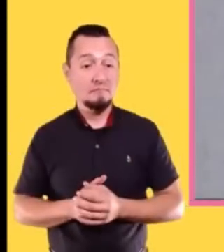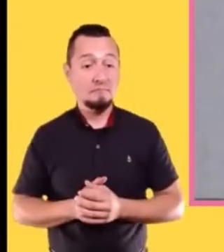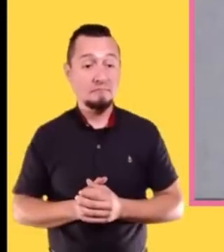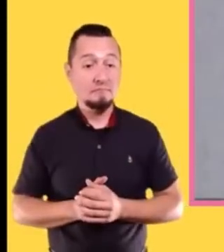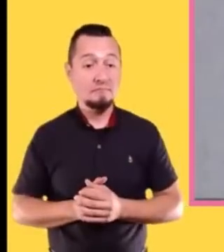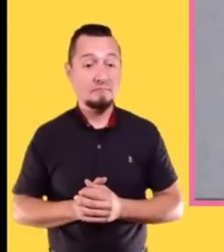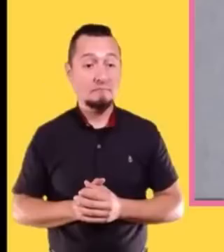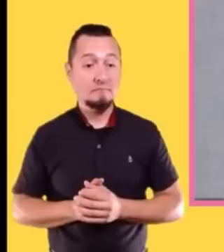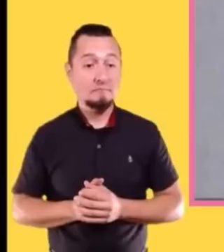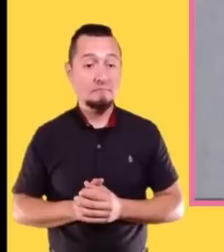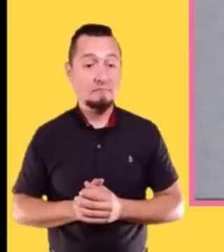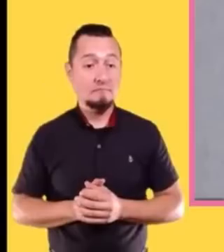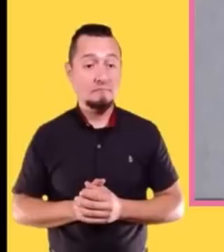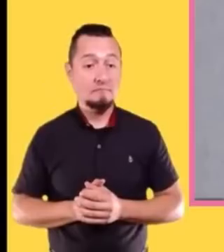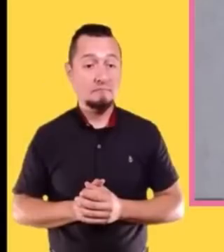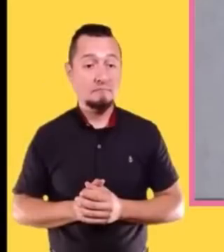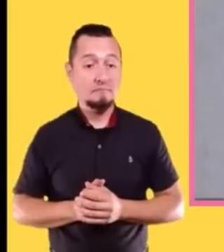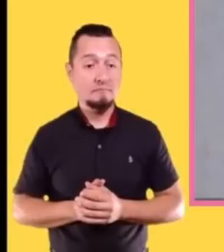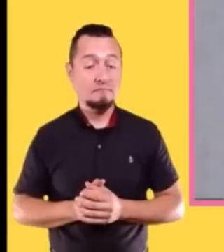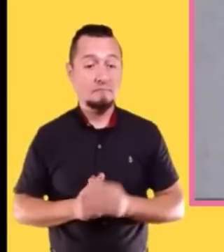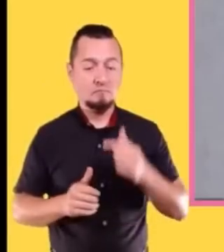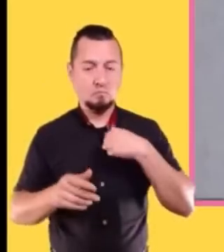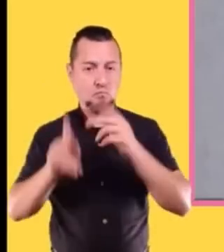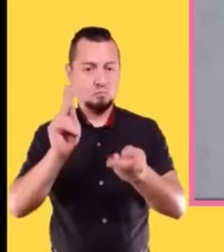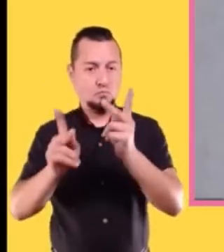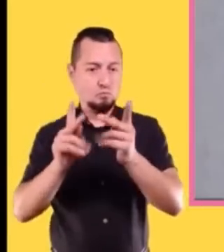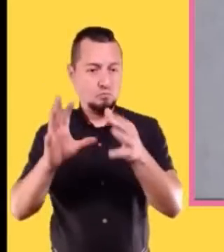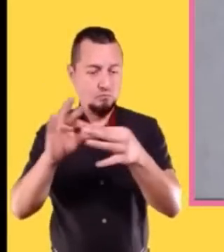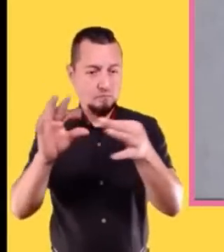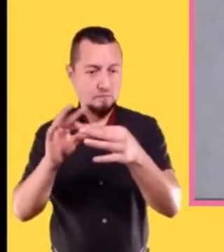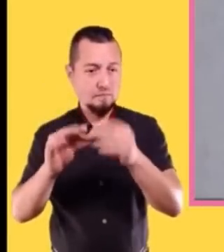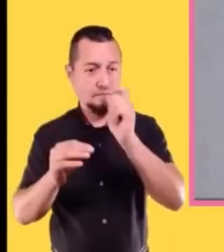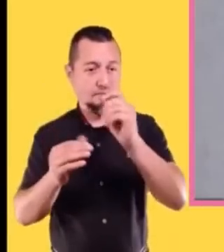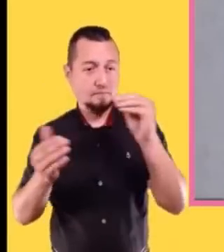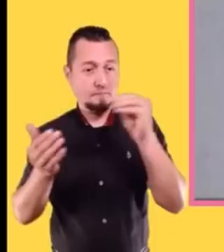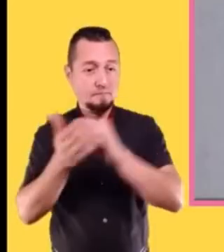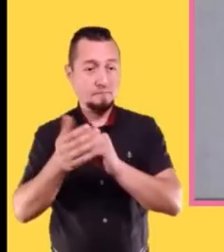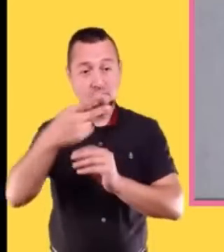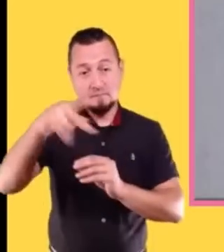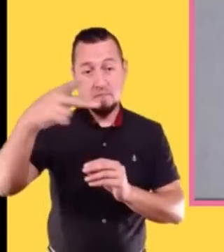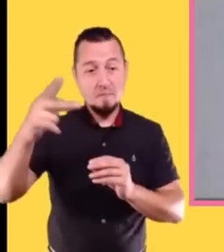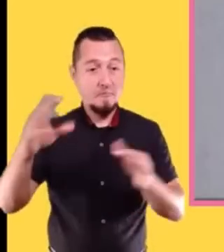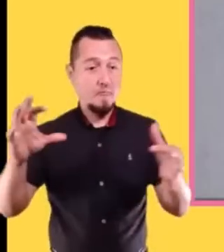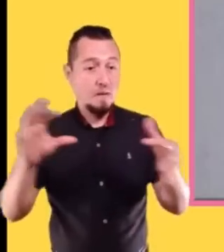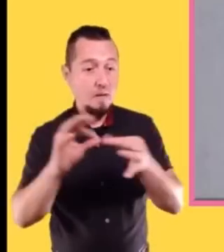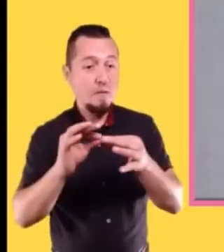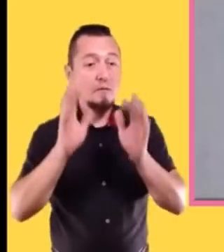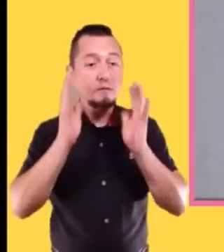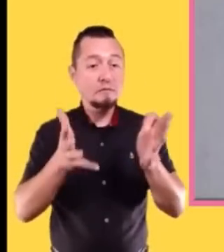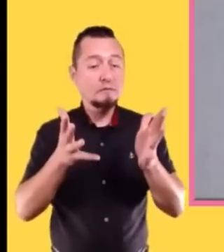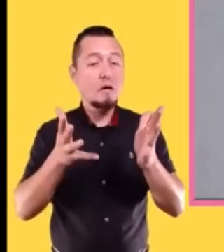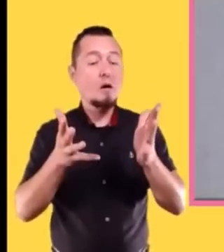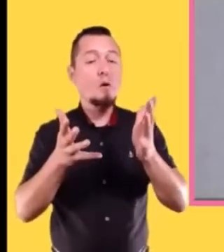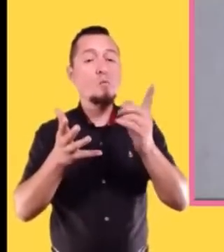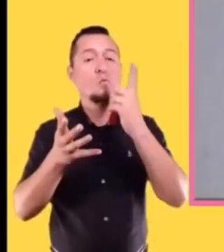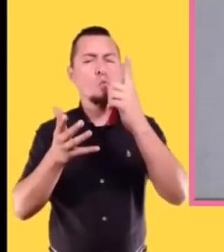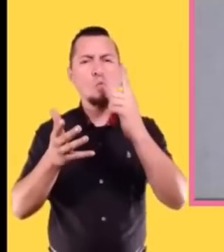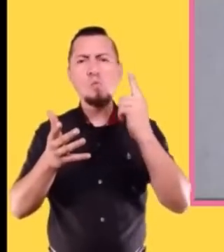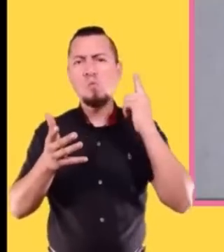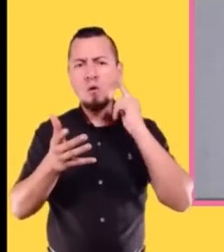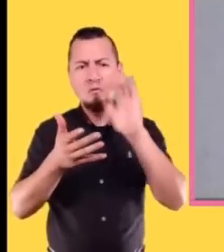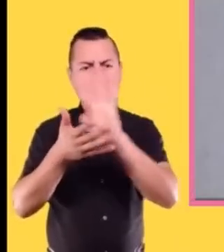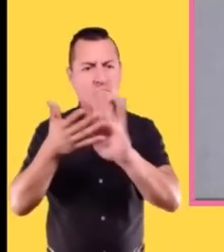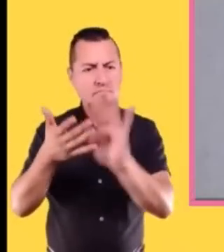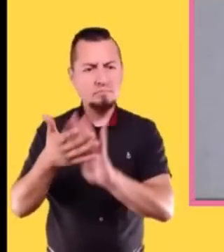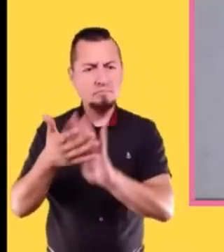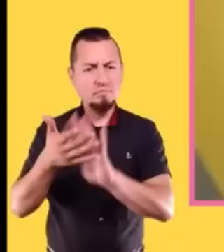Sí, faltan los ejemplos. Bueno, se los platico mientras nos lo ponen. En ese sentido, ha sonado mucho una lectura que tiene que ver sobre cómo se